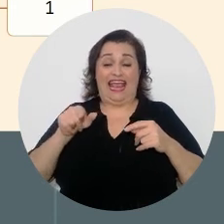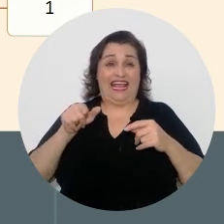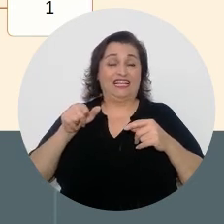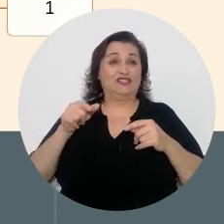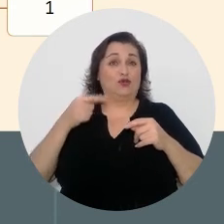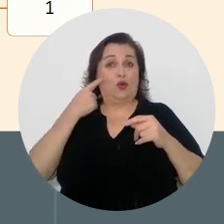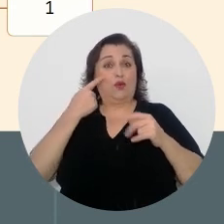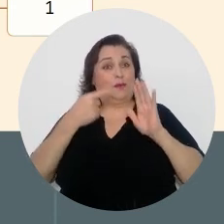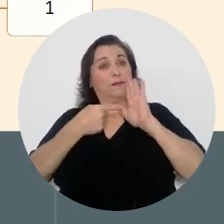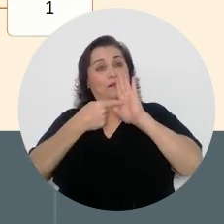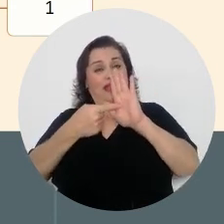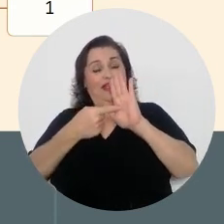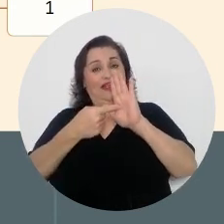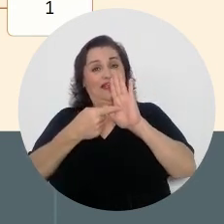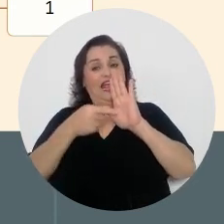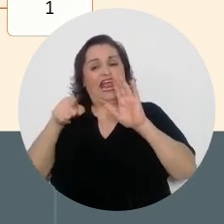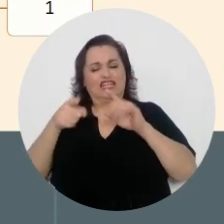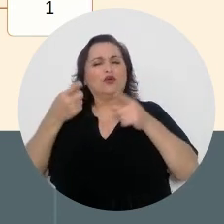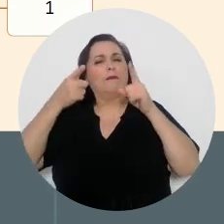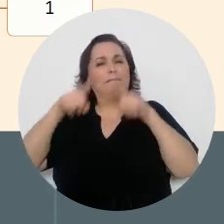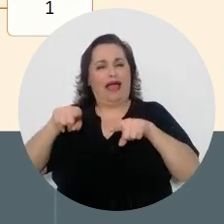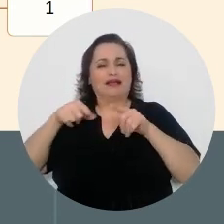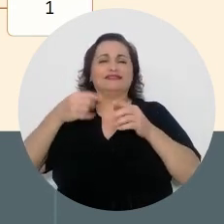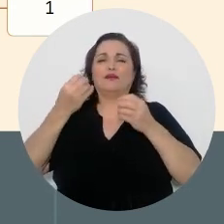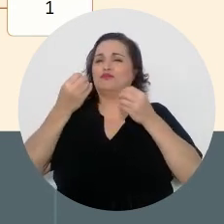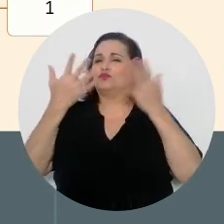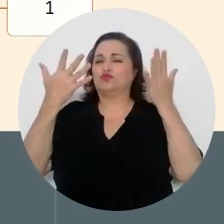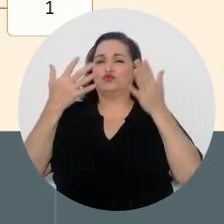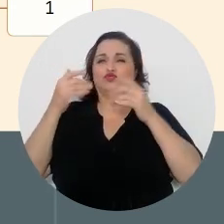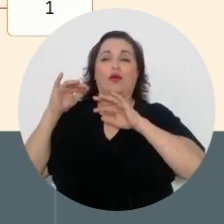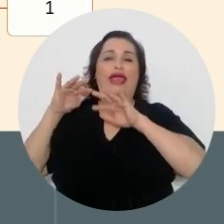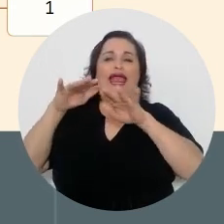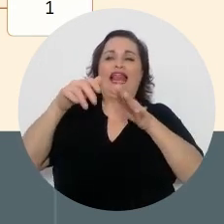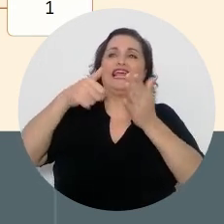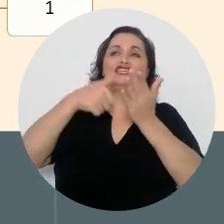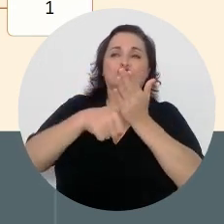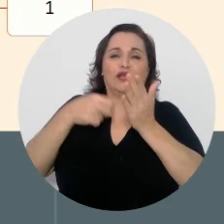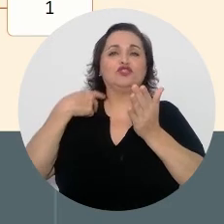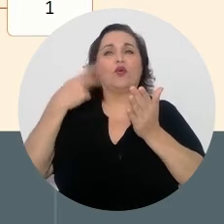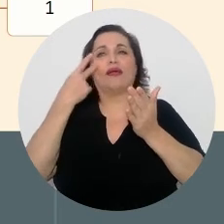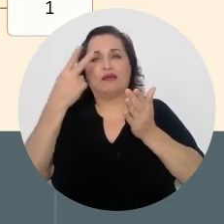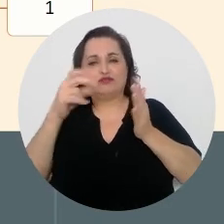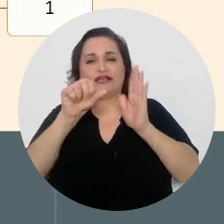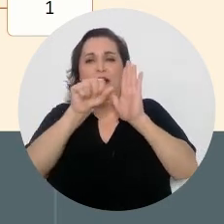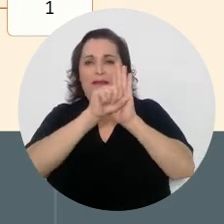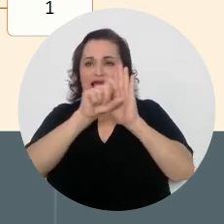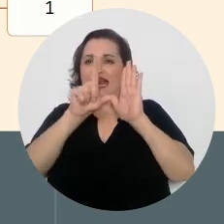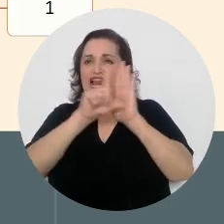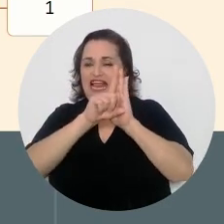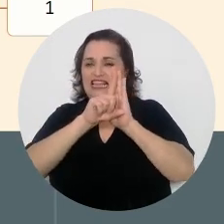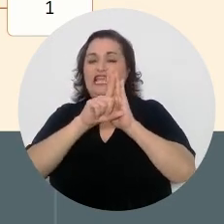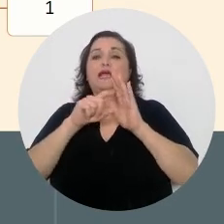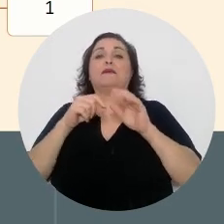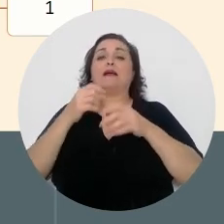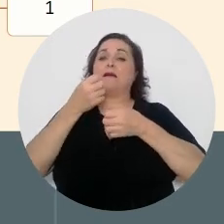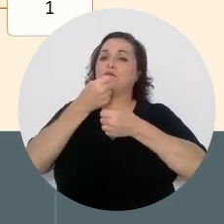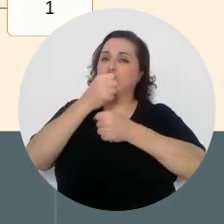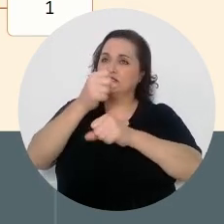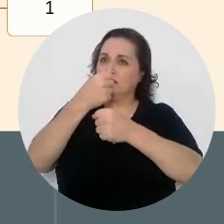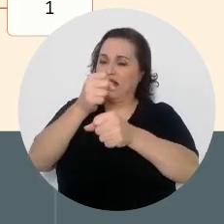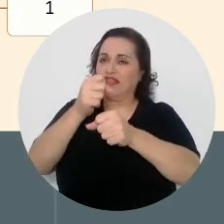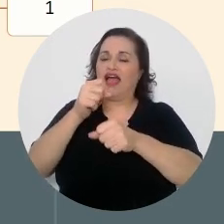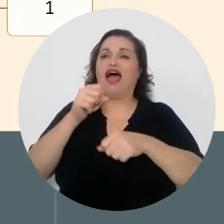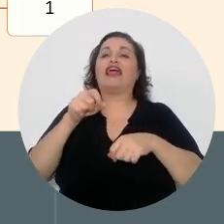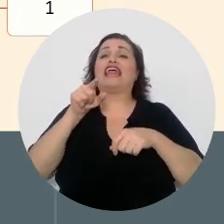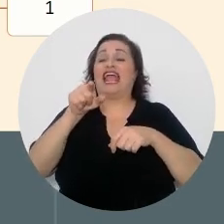que esto es, como les digo, es muy usual en elecciones, en este caso que estamos viendo la Asamblea Legislativa, igual en las